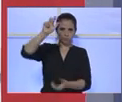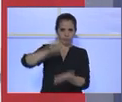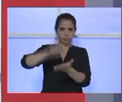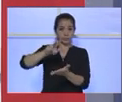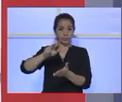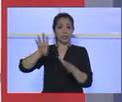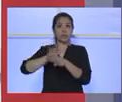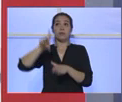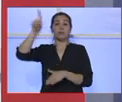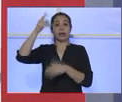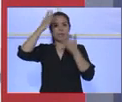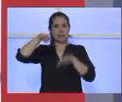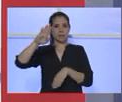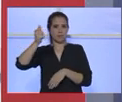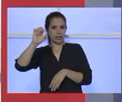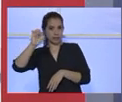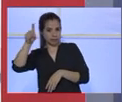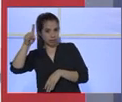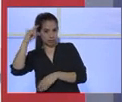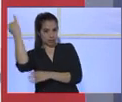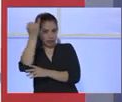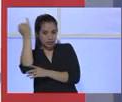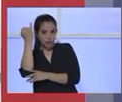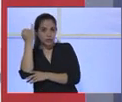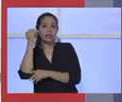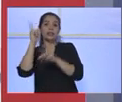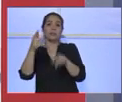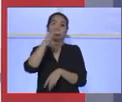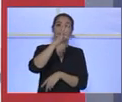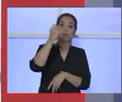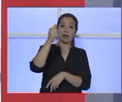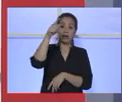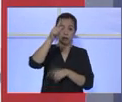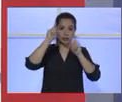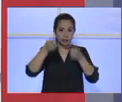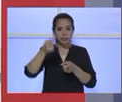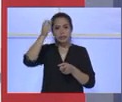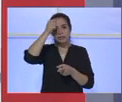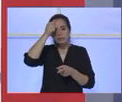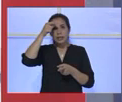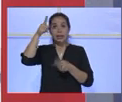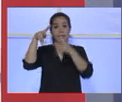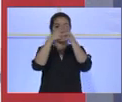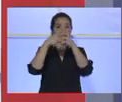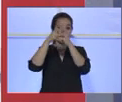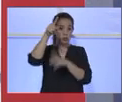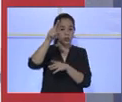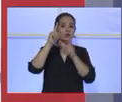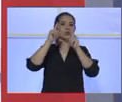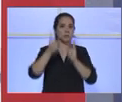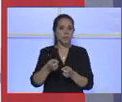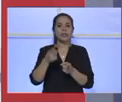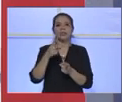con la OASI y sobre todo también con la FAA, que es la Administración de Aeronáutica Civil de Estados Unidos, a los efectos de